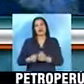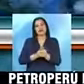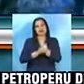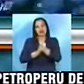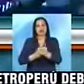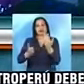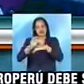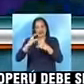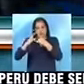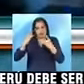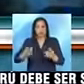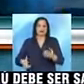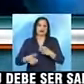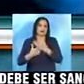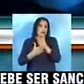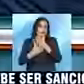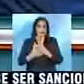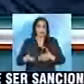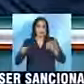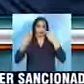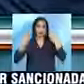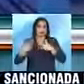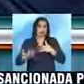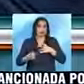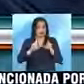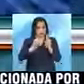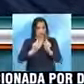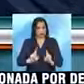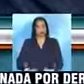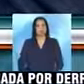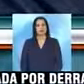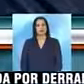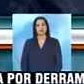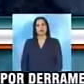carpa y comparte el calor que está sintiendo en estos momentos Julio Guzmán.